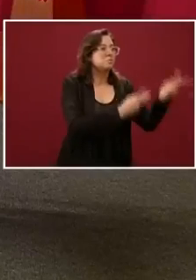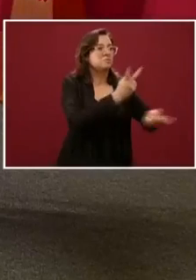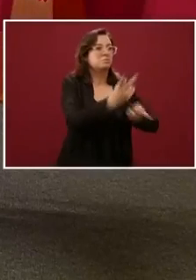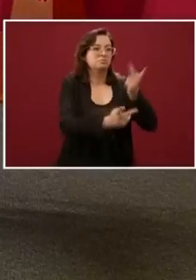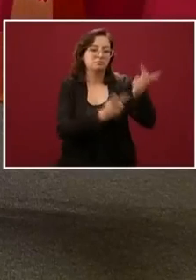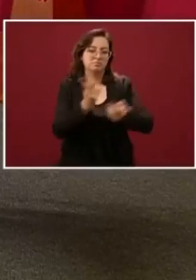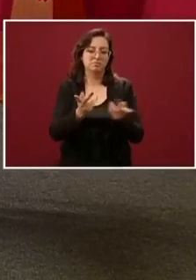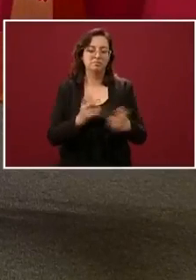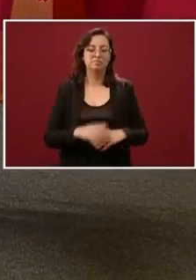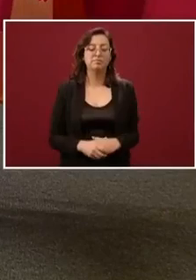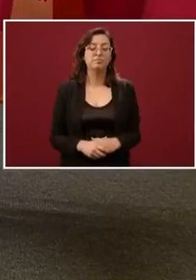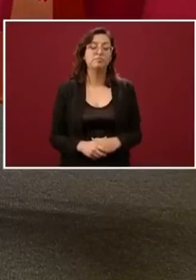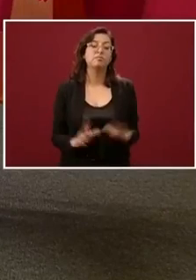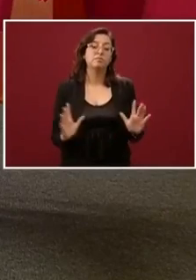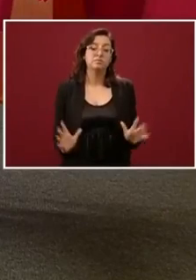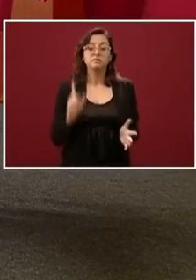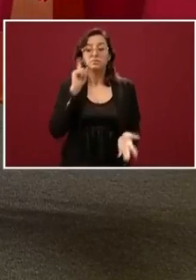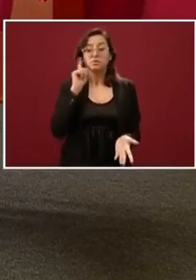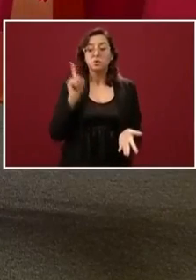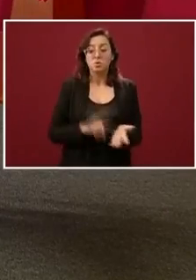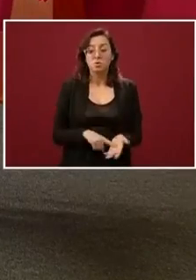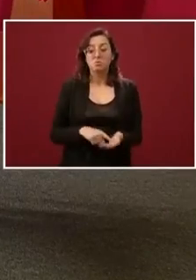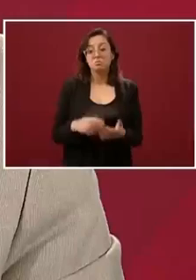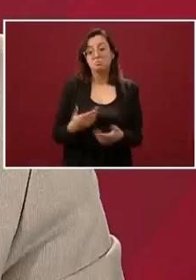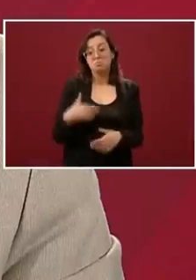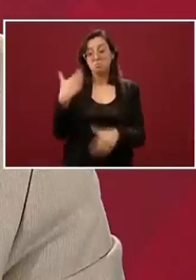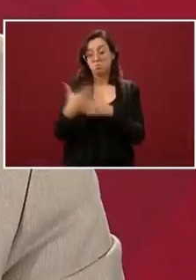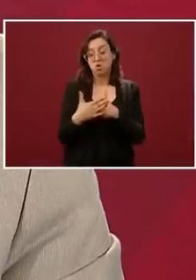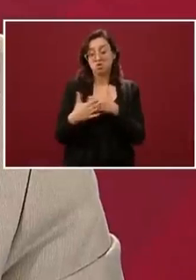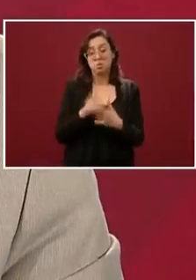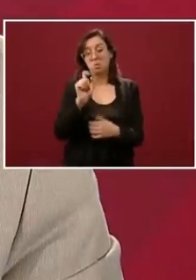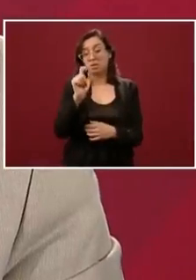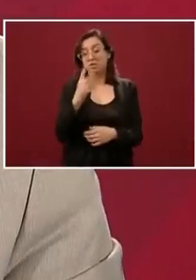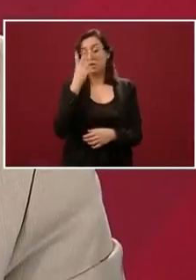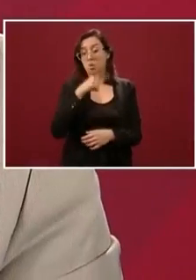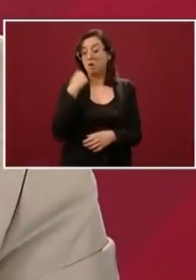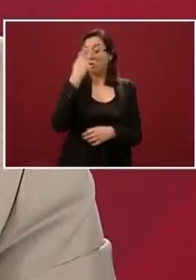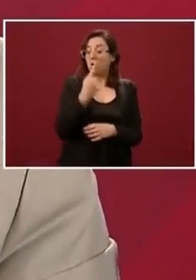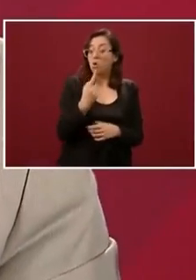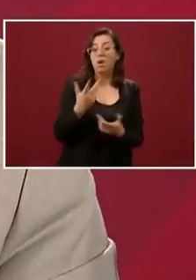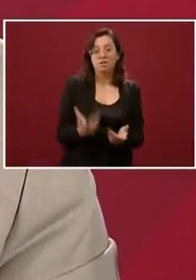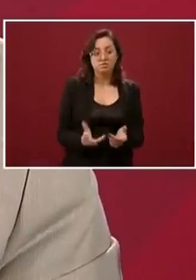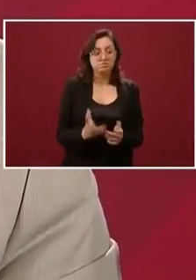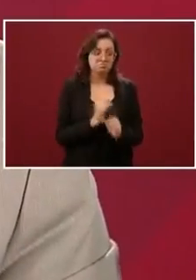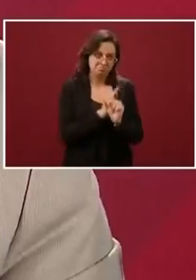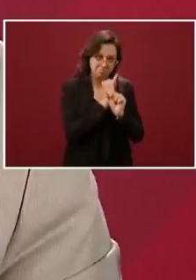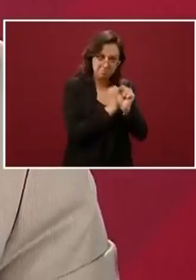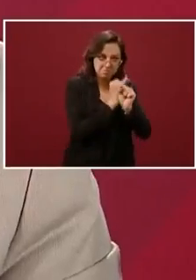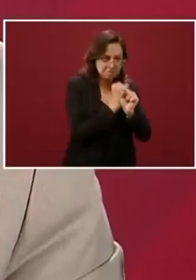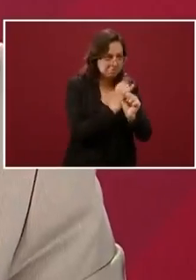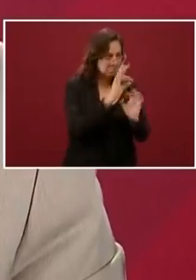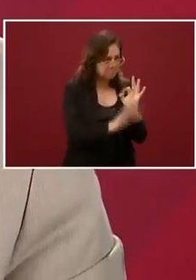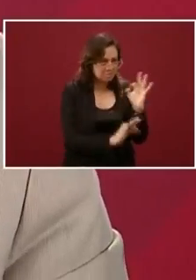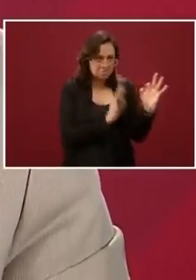amistades. Yo creo que esto va a terminar cerrado en las siguientes 24 horas, en el sentido de que ya se termina de